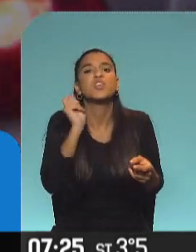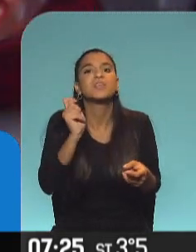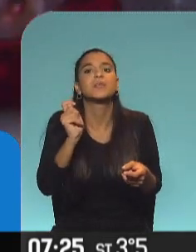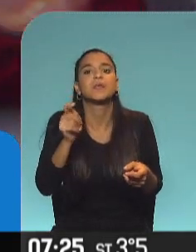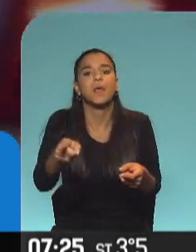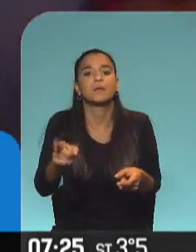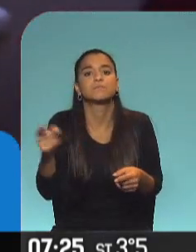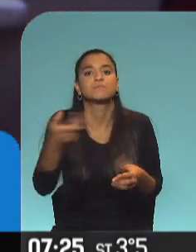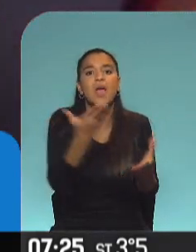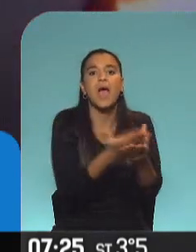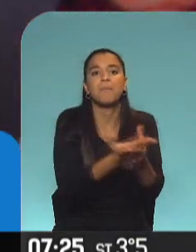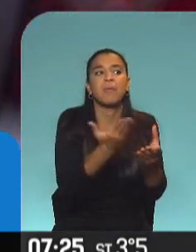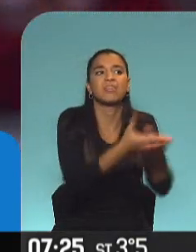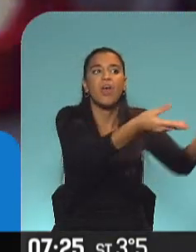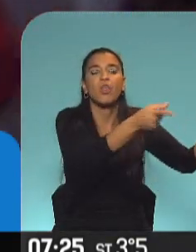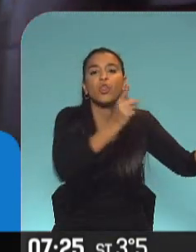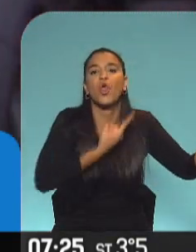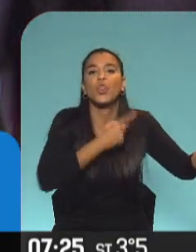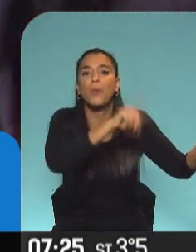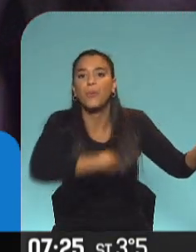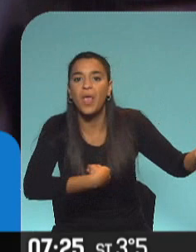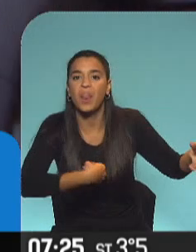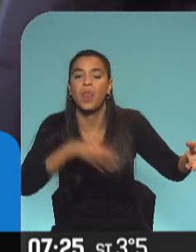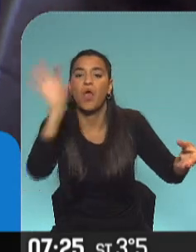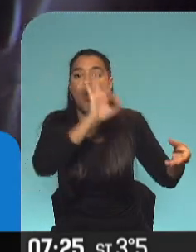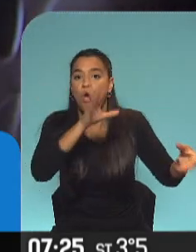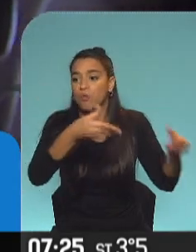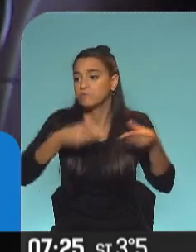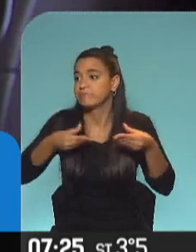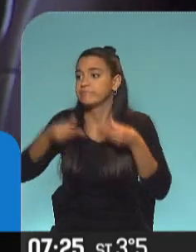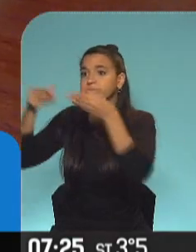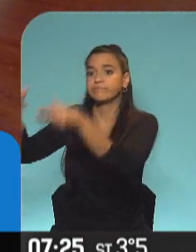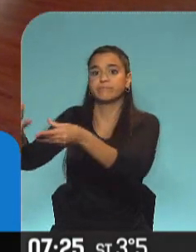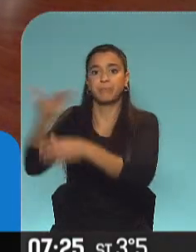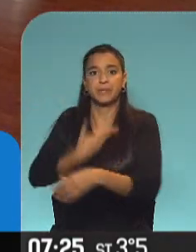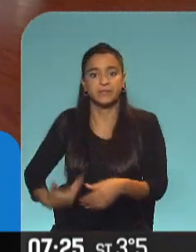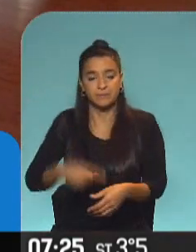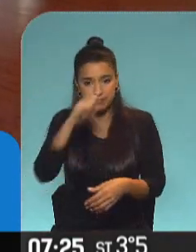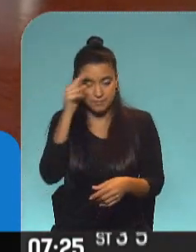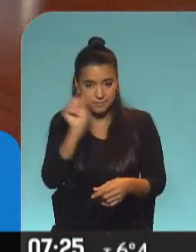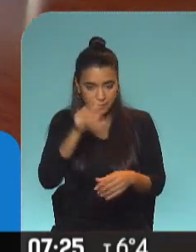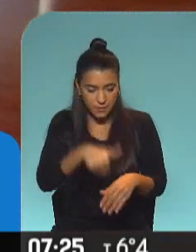que se confeccionara esa carpeta y quién hizo que llegara hasta el presidente de la Nación. Bien, en minutos seguimos con este tema, sí, claro. pero